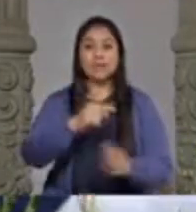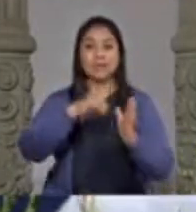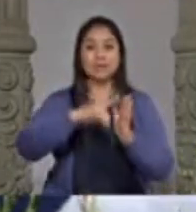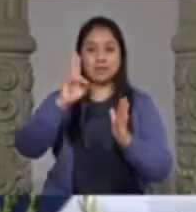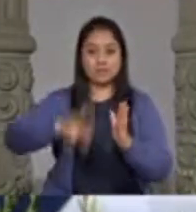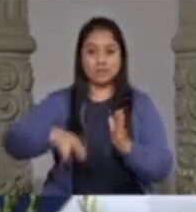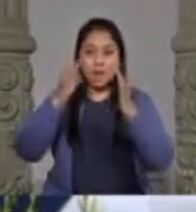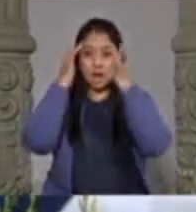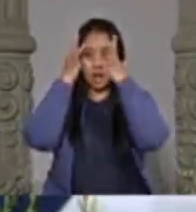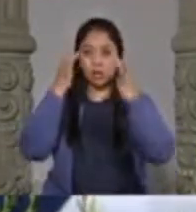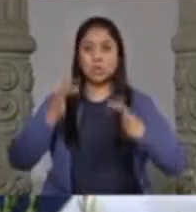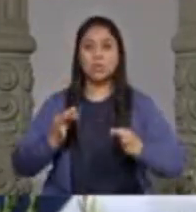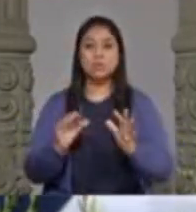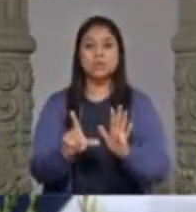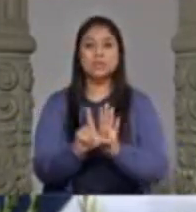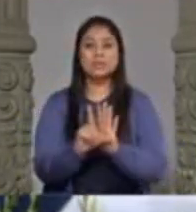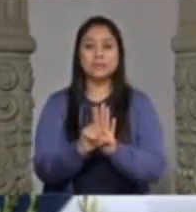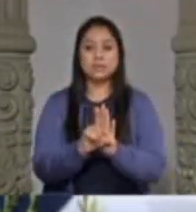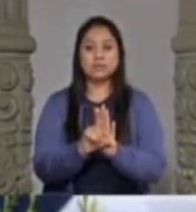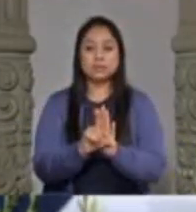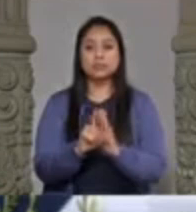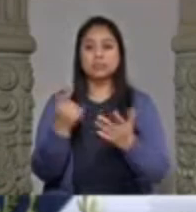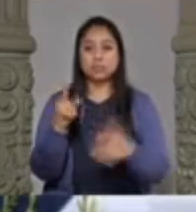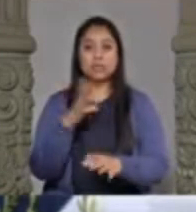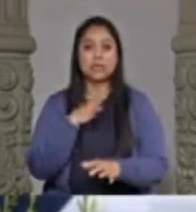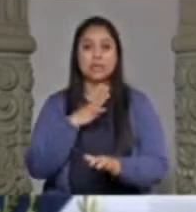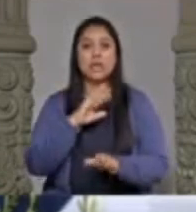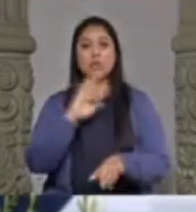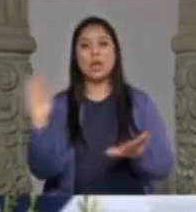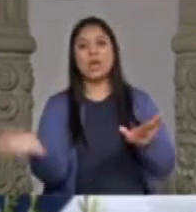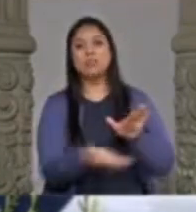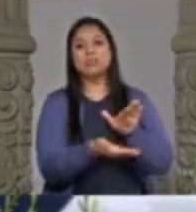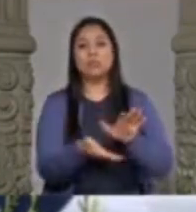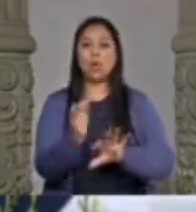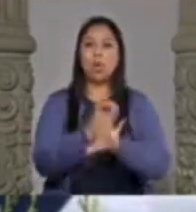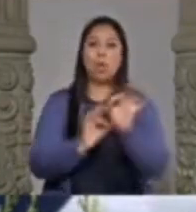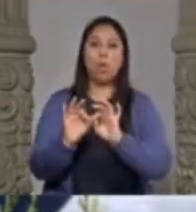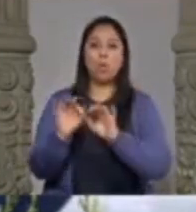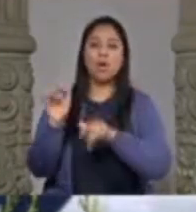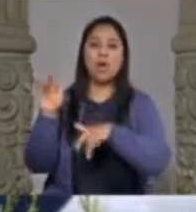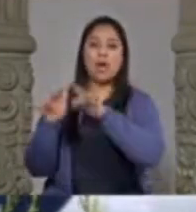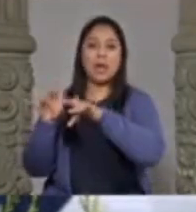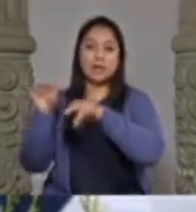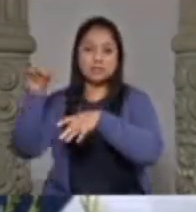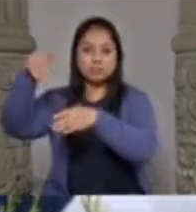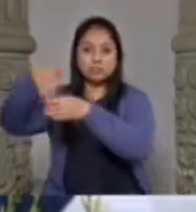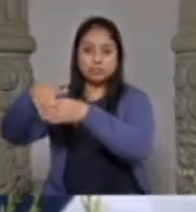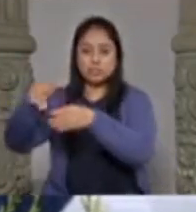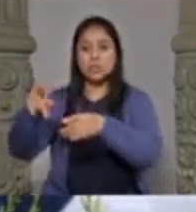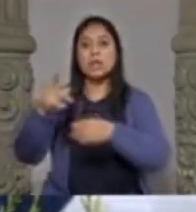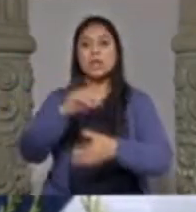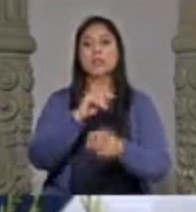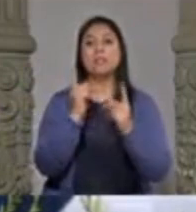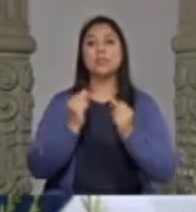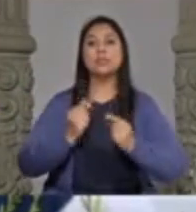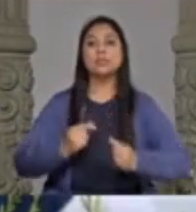acuerdo legislativo que engavete o archive el presupuesto aprobado recientemente